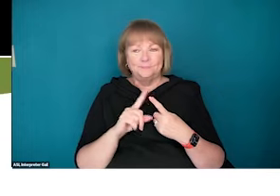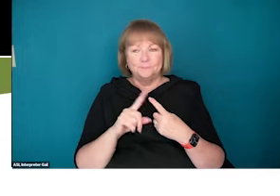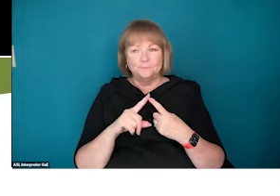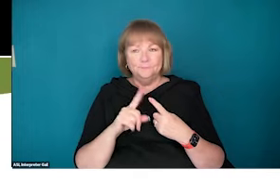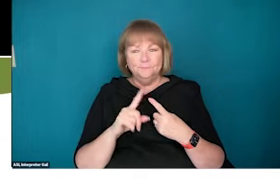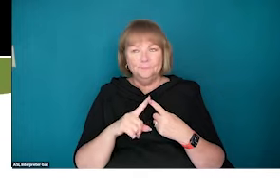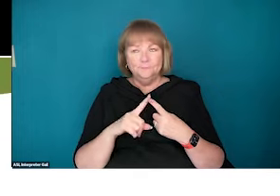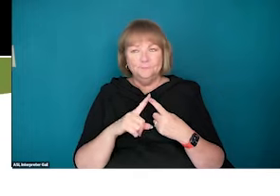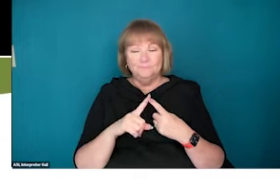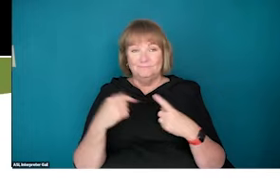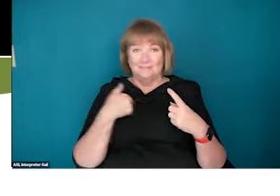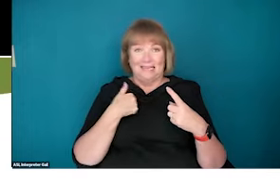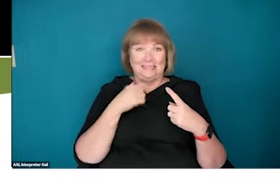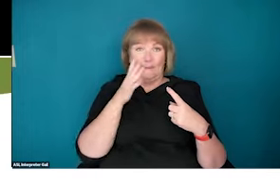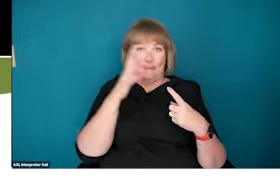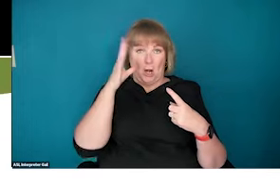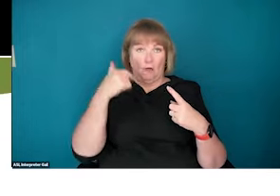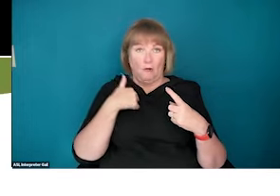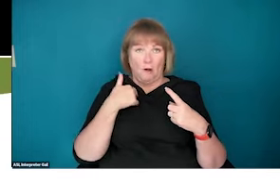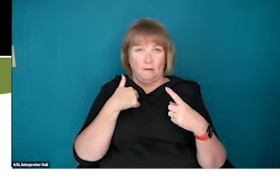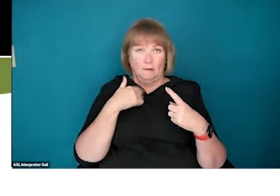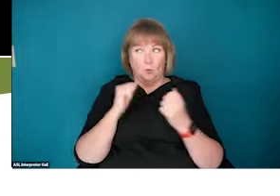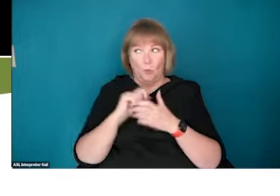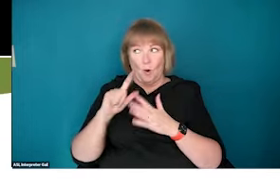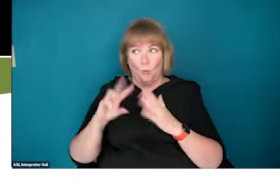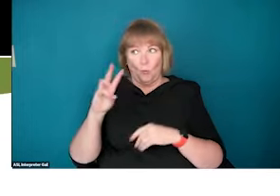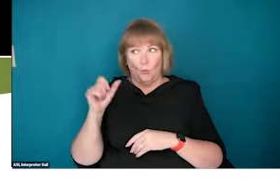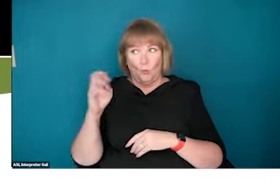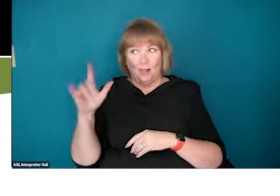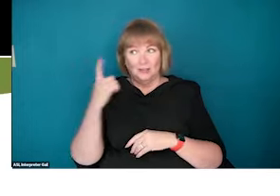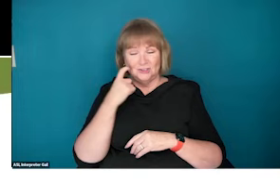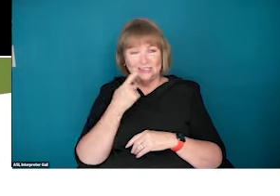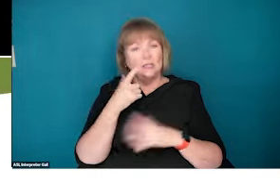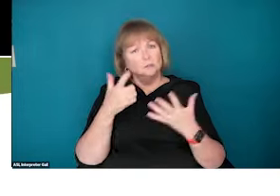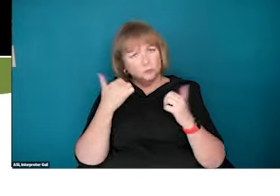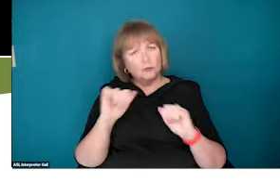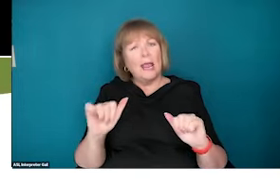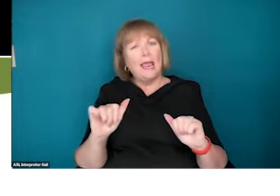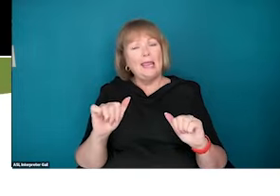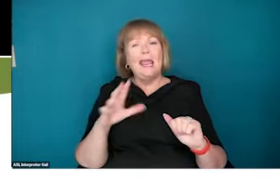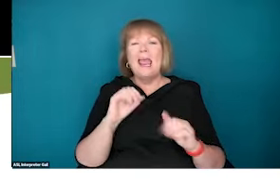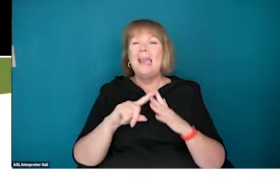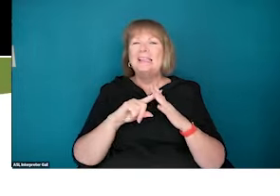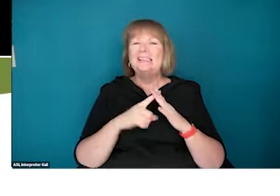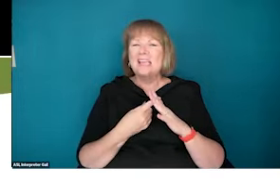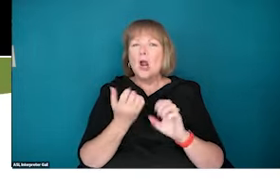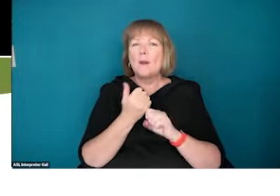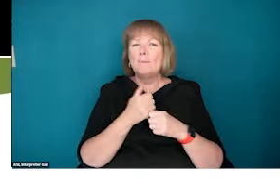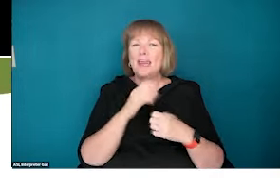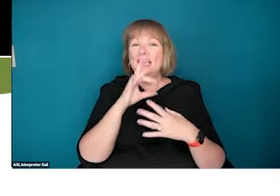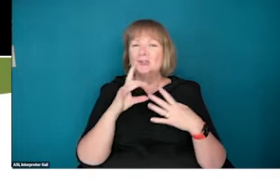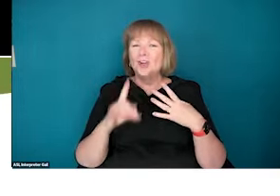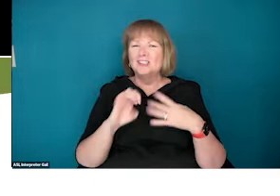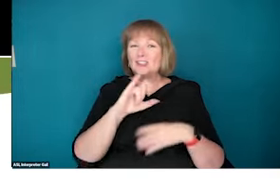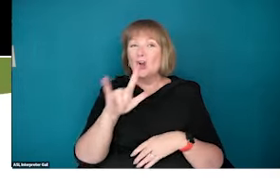decisiones desde temprano. William es una persona que es verbal. Él puede usar su